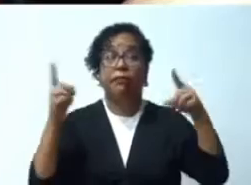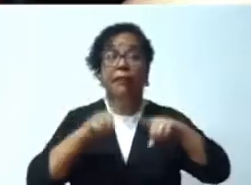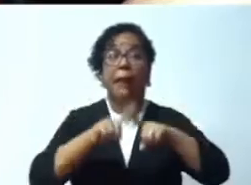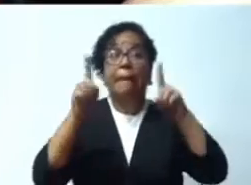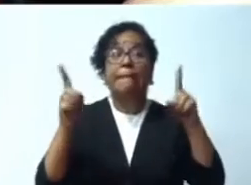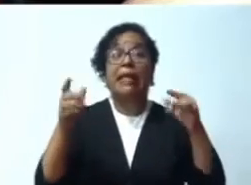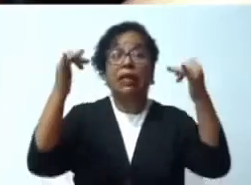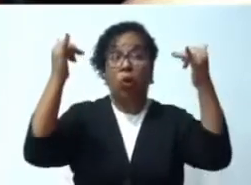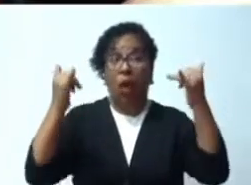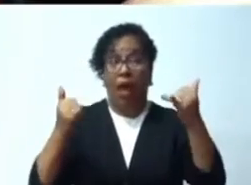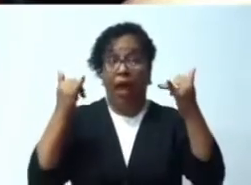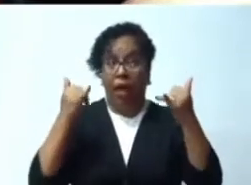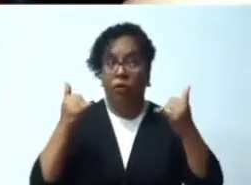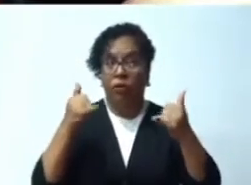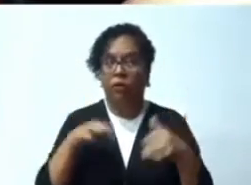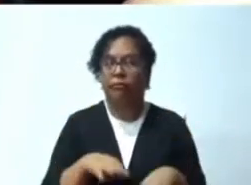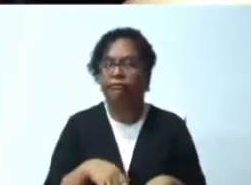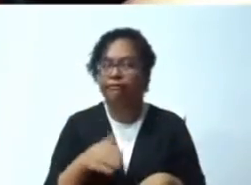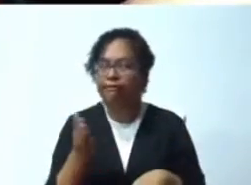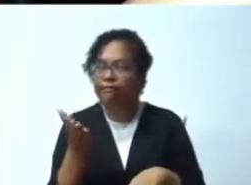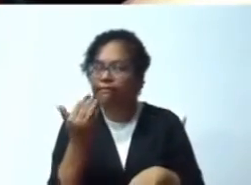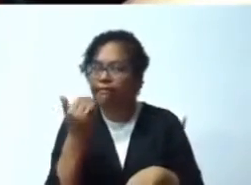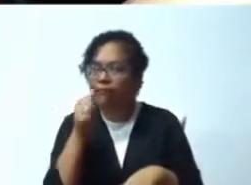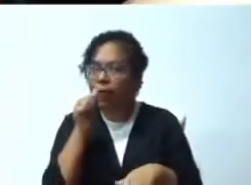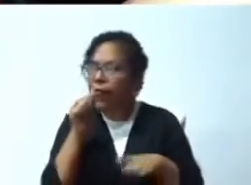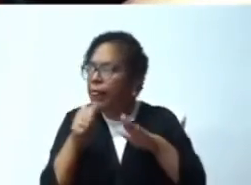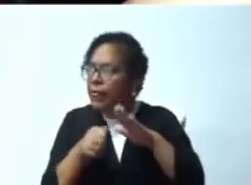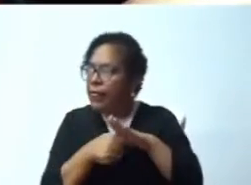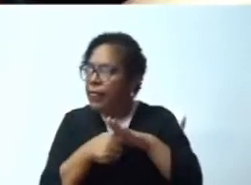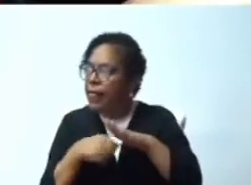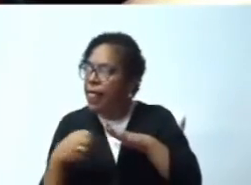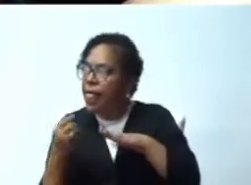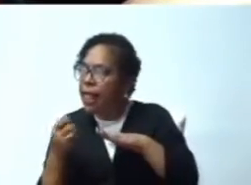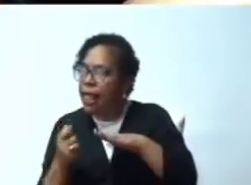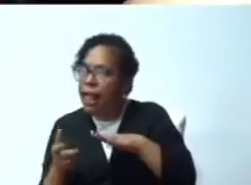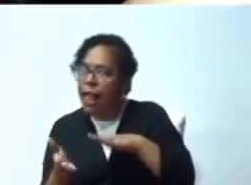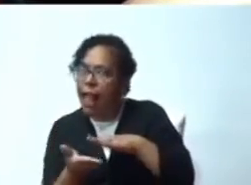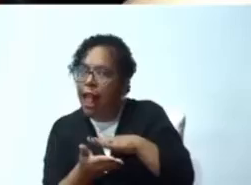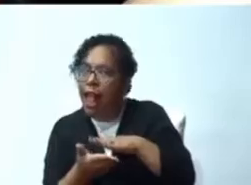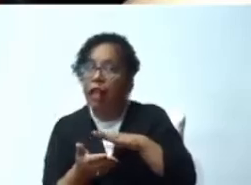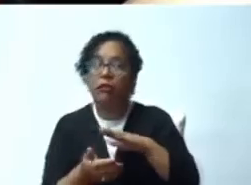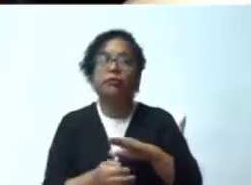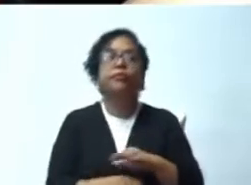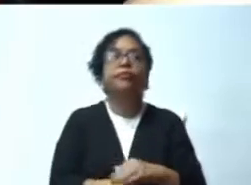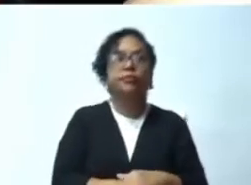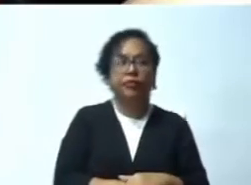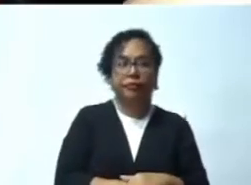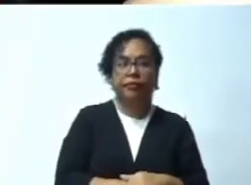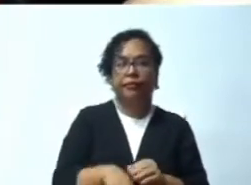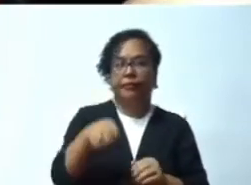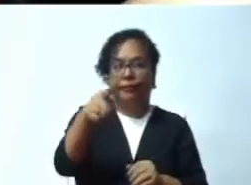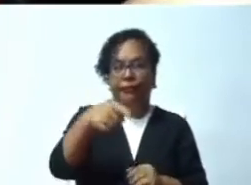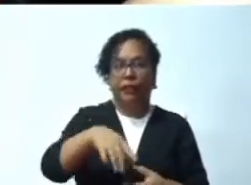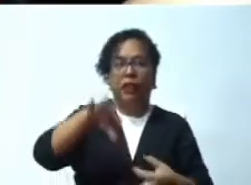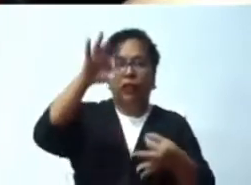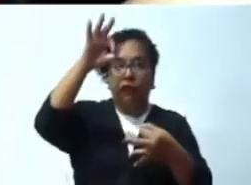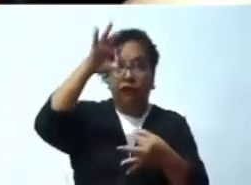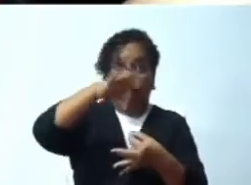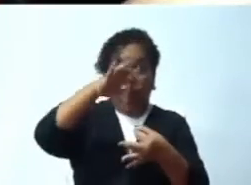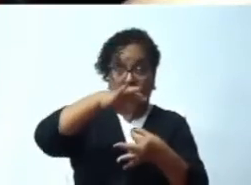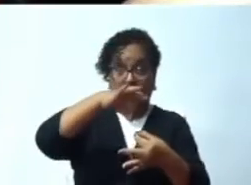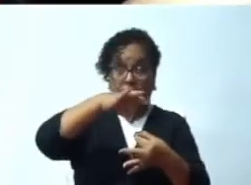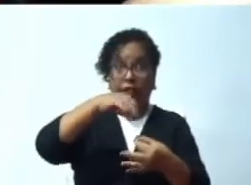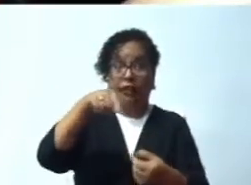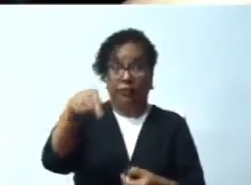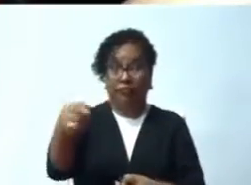unos compañeros a todos los presidentes de la Junta de Vecinos citando a la Fiscalía. Tengo aquí